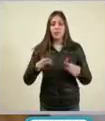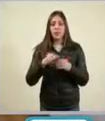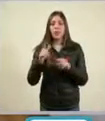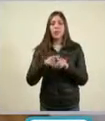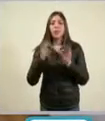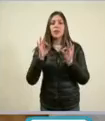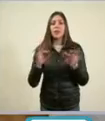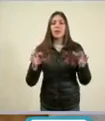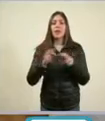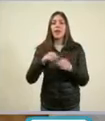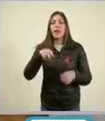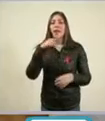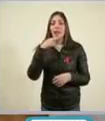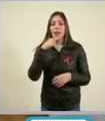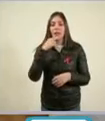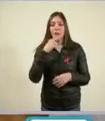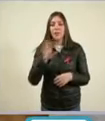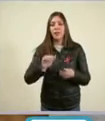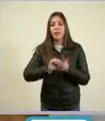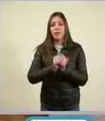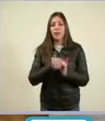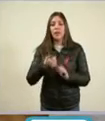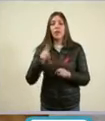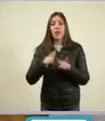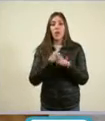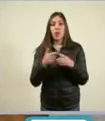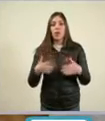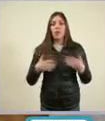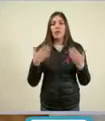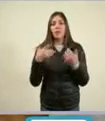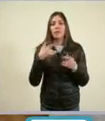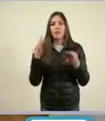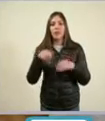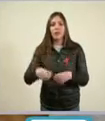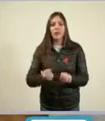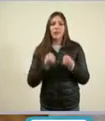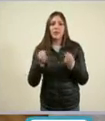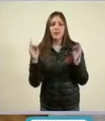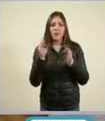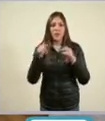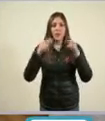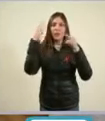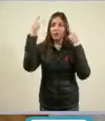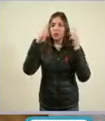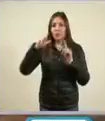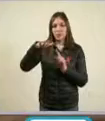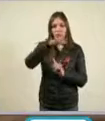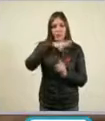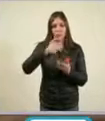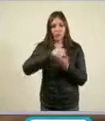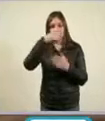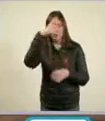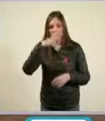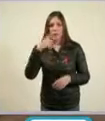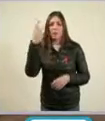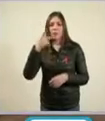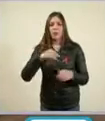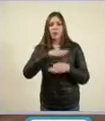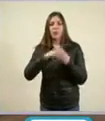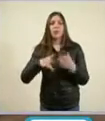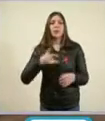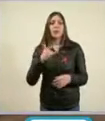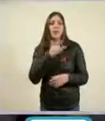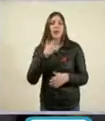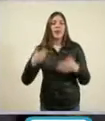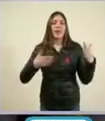suéter. Sí, ya. Oye, a ver si entro en calor con el colorcito, porque qué Hoy mañana. amaneció esta neblina en la Ciudad de México, pero tenemos el corazón